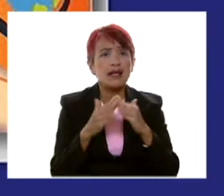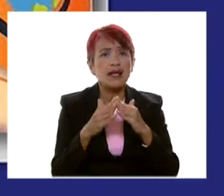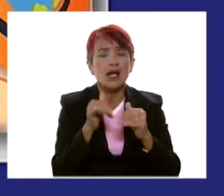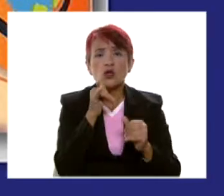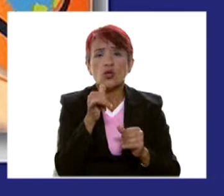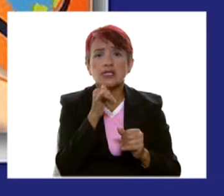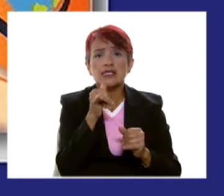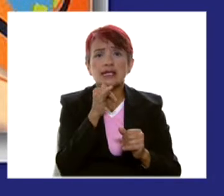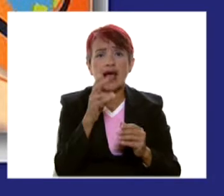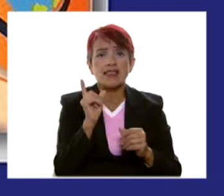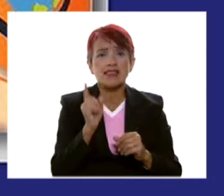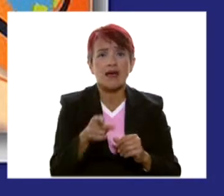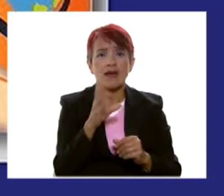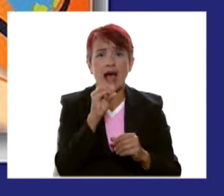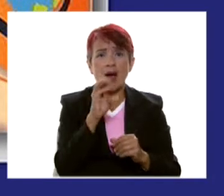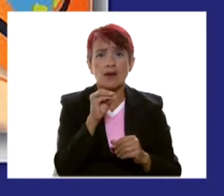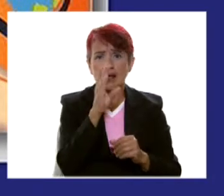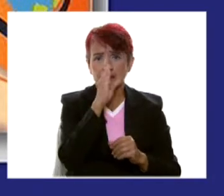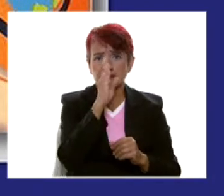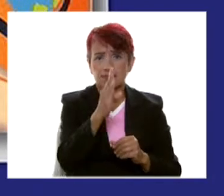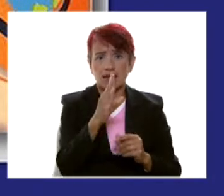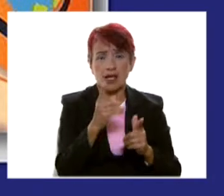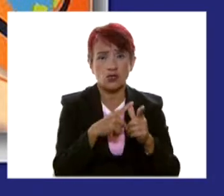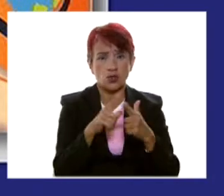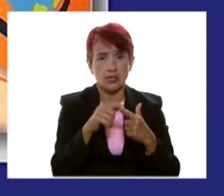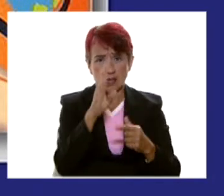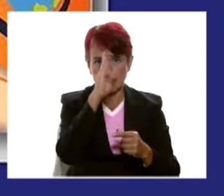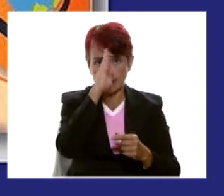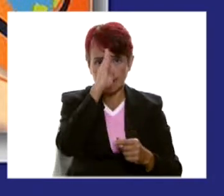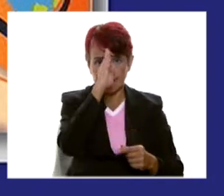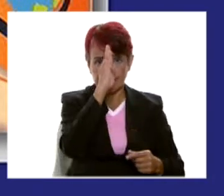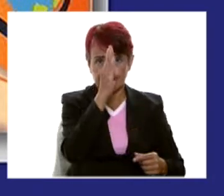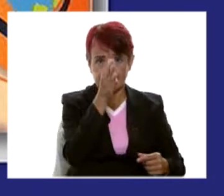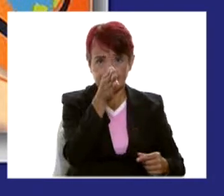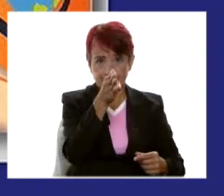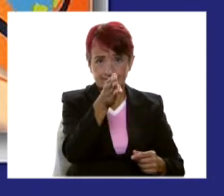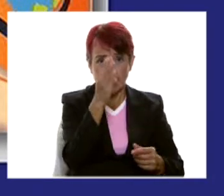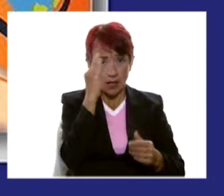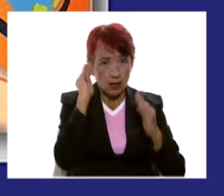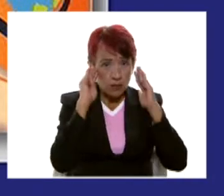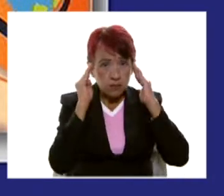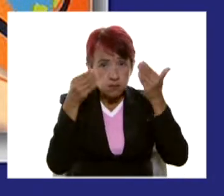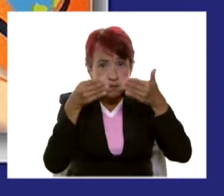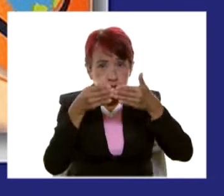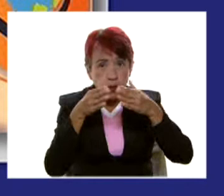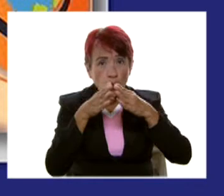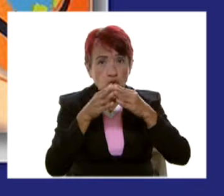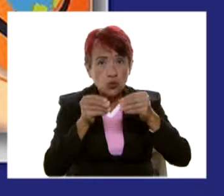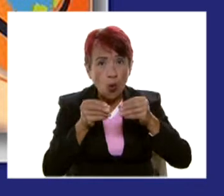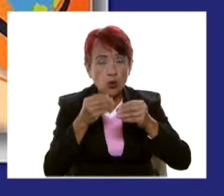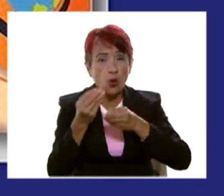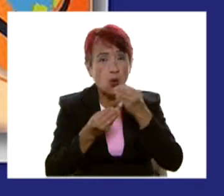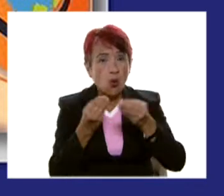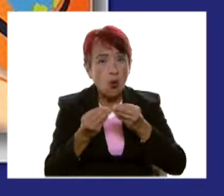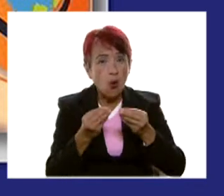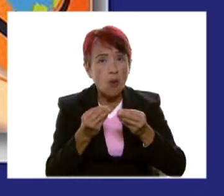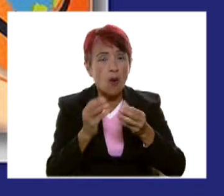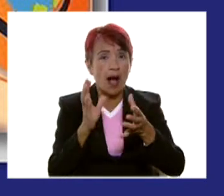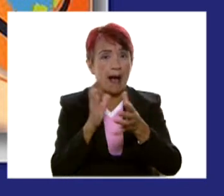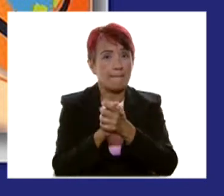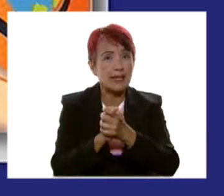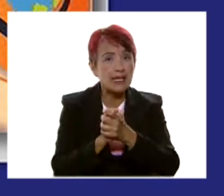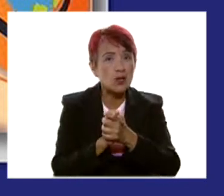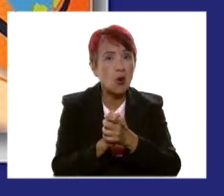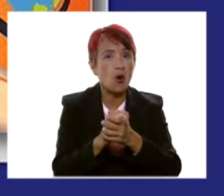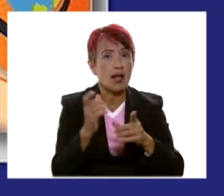debe ser concreta, centrarnos en lo que de verdad importa, el suceso. Debemos evitar ser ambiguos,